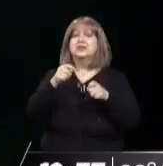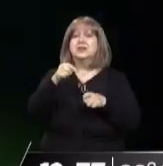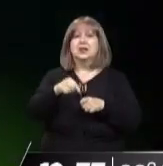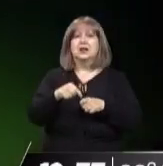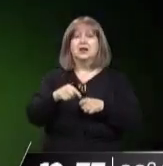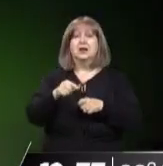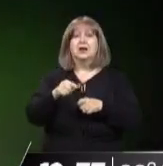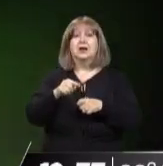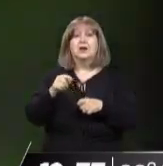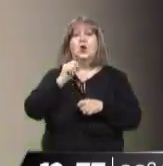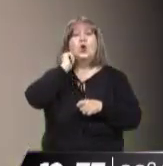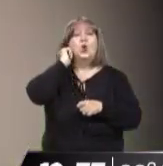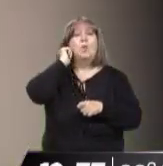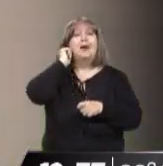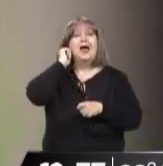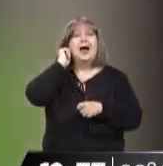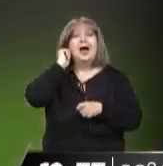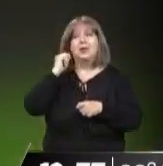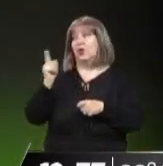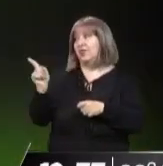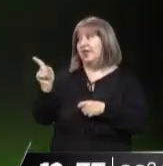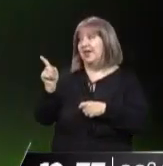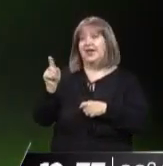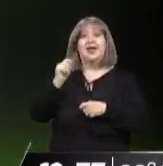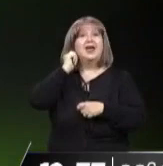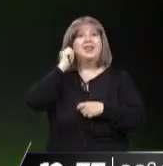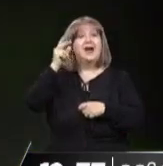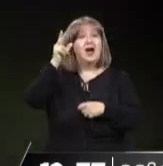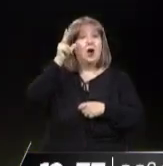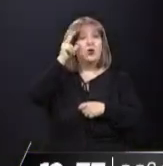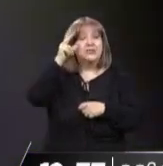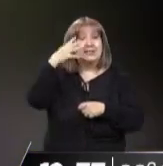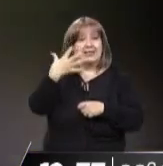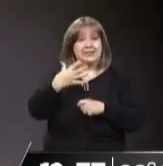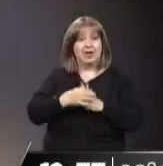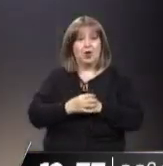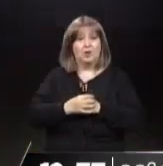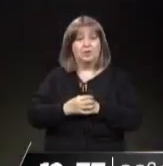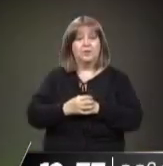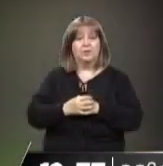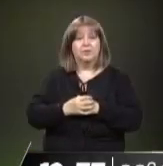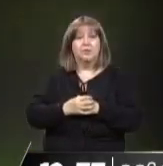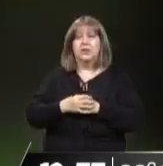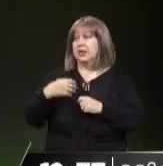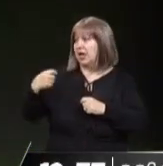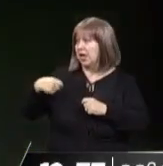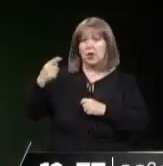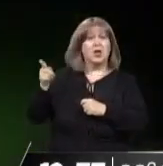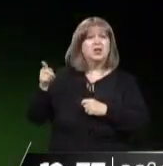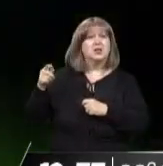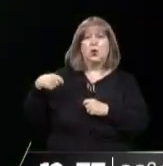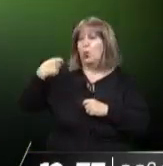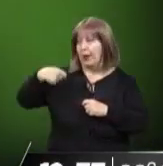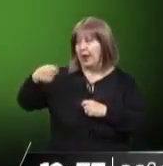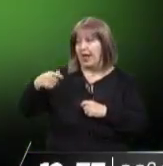El cumpleaños. Festejamos justamente el del cumple 85. Claro, cumple el padre. ¿El señor? Jubilado. Ha sido cumpleaños. Jubilado,